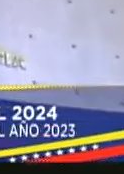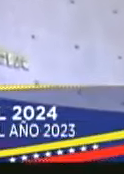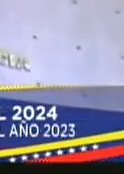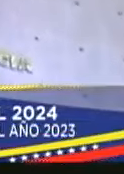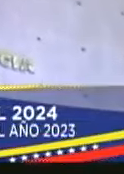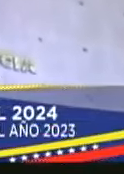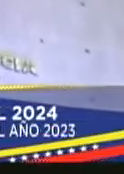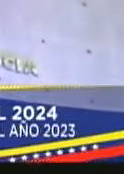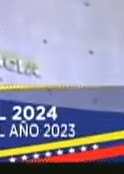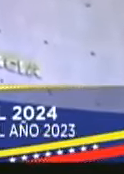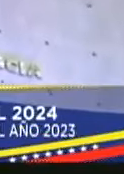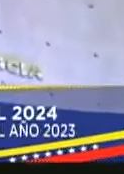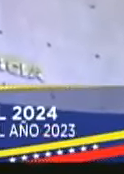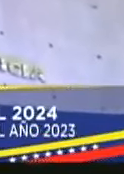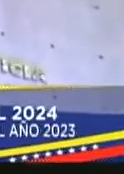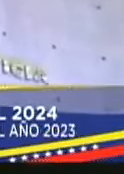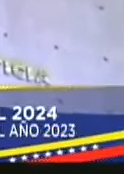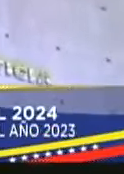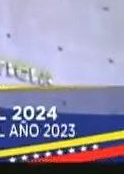planteamientos de la sociedad.